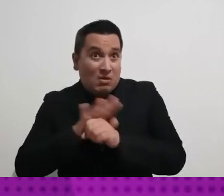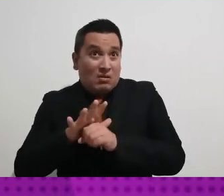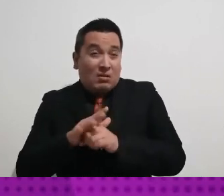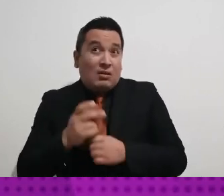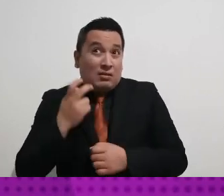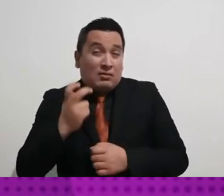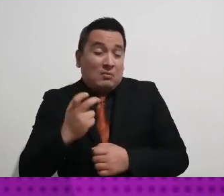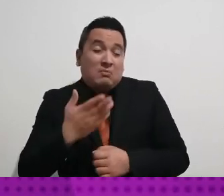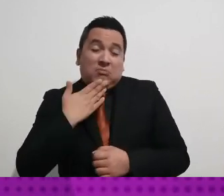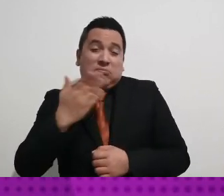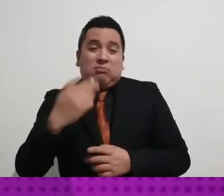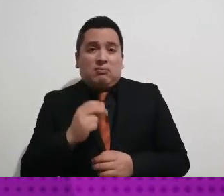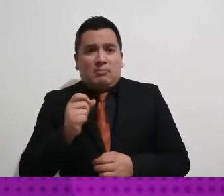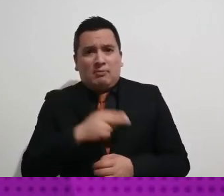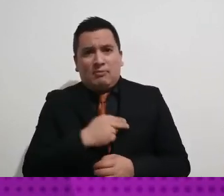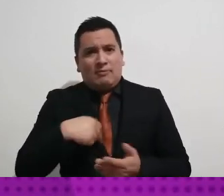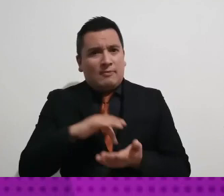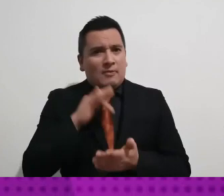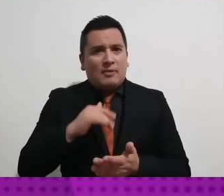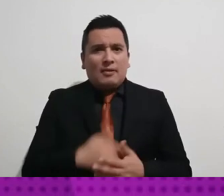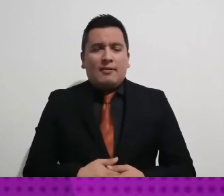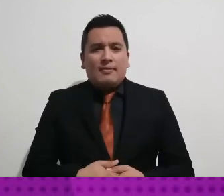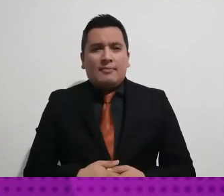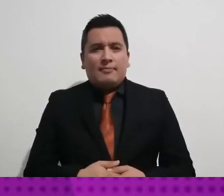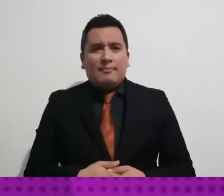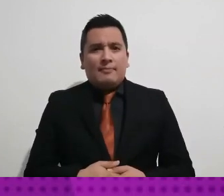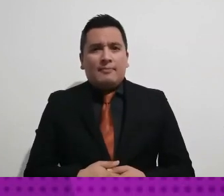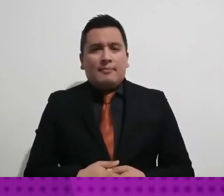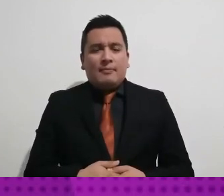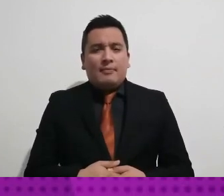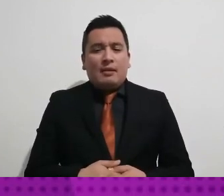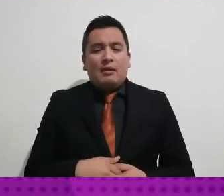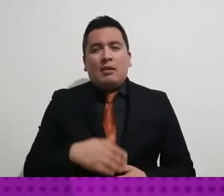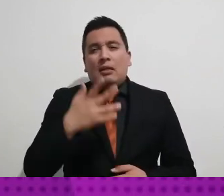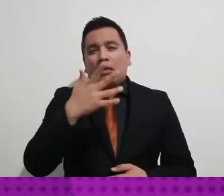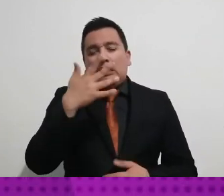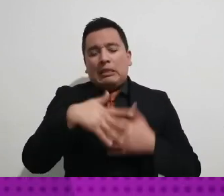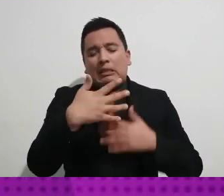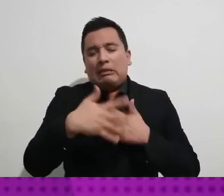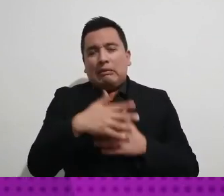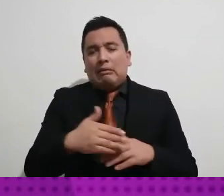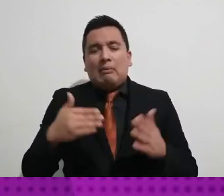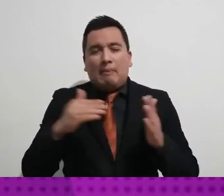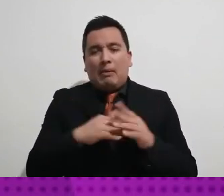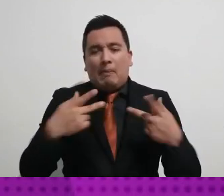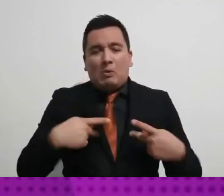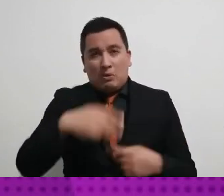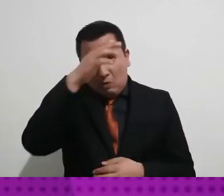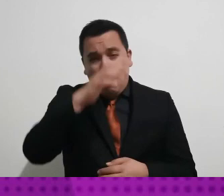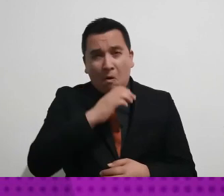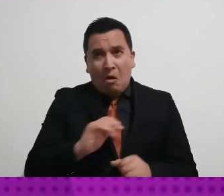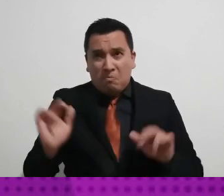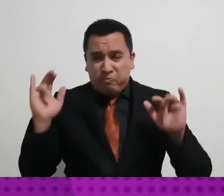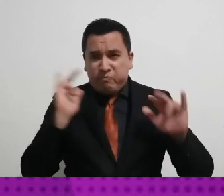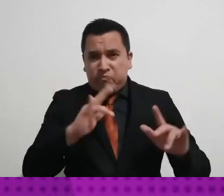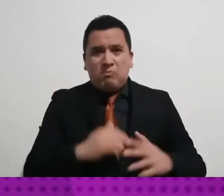contexto de pandemia, pues también es muy bueno y hay que agradecer a los más de 15,000 coahuilenses